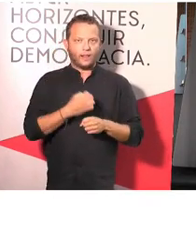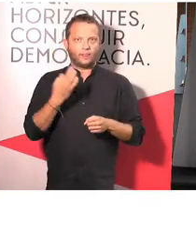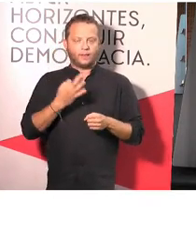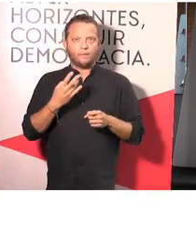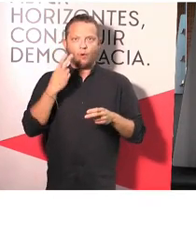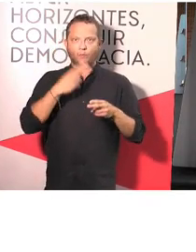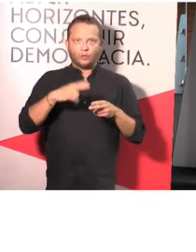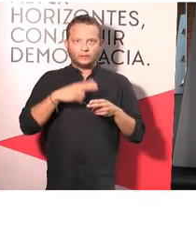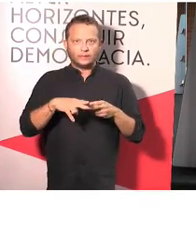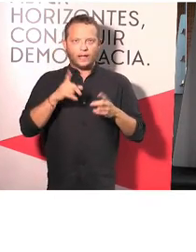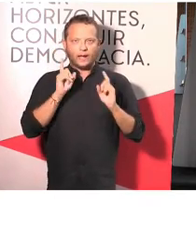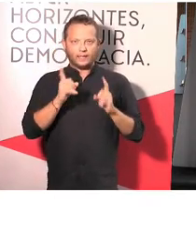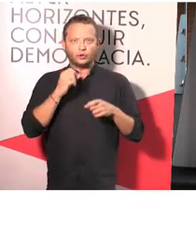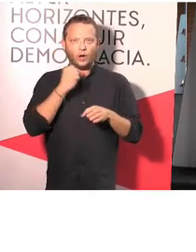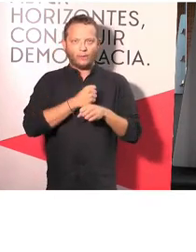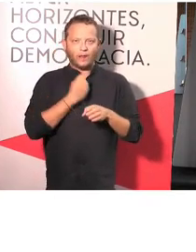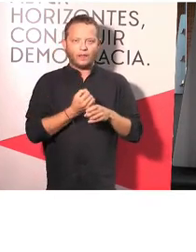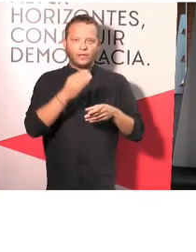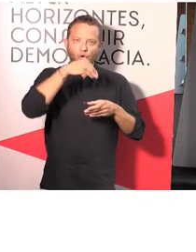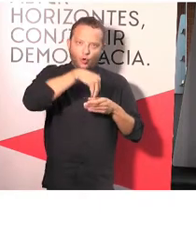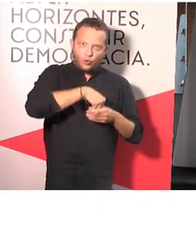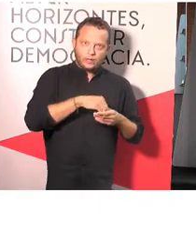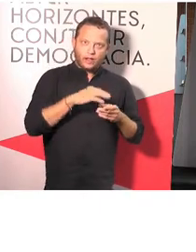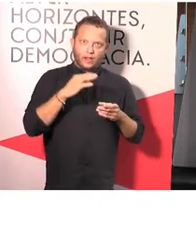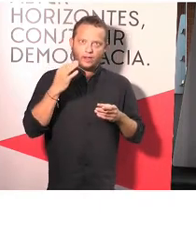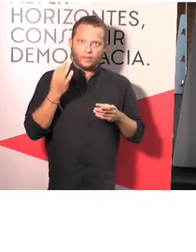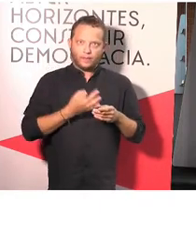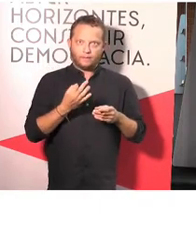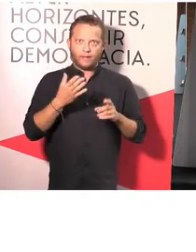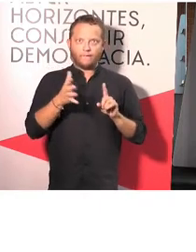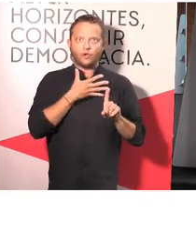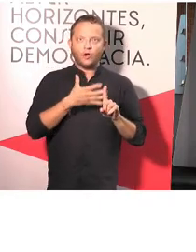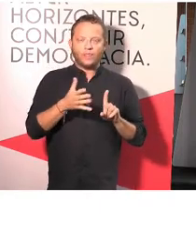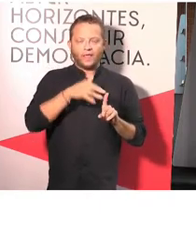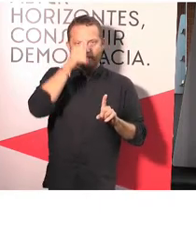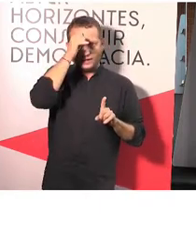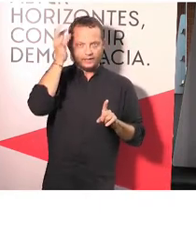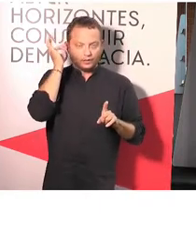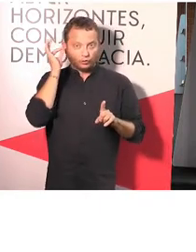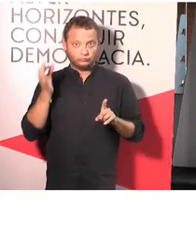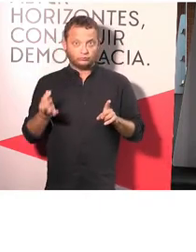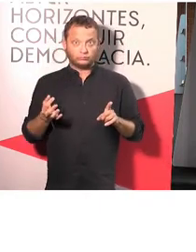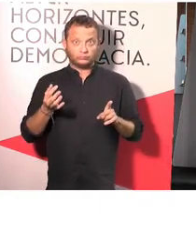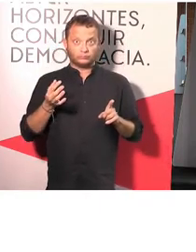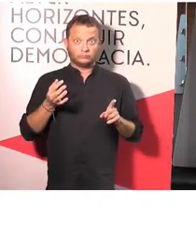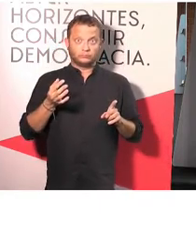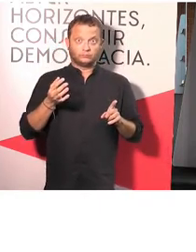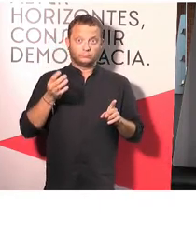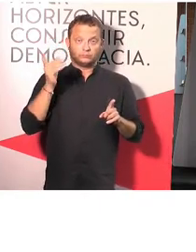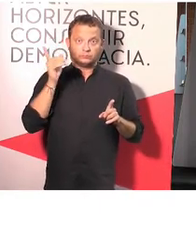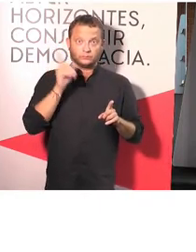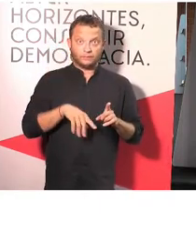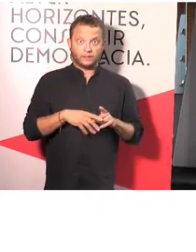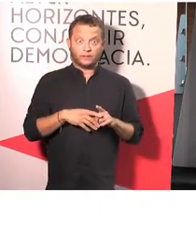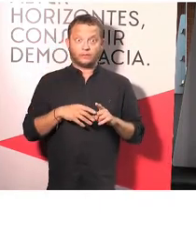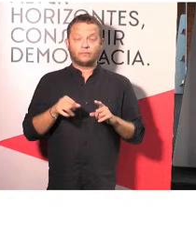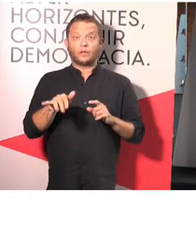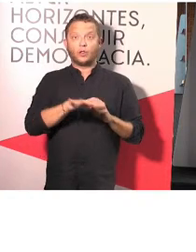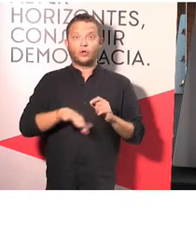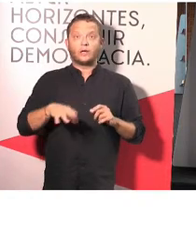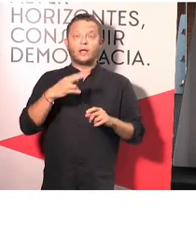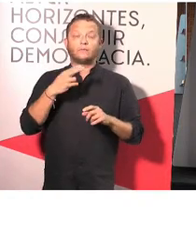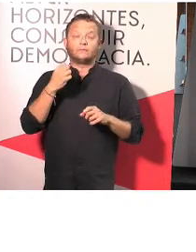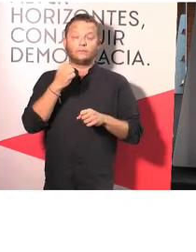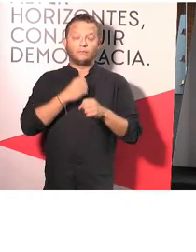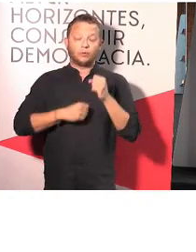una política de riesgos laborales que incluya el tema de violencia de género y que esté ligado a la agenda de política